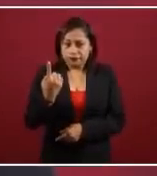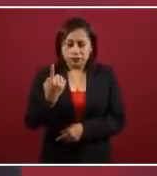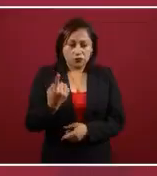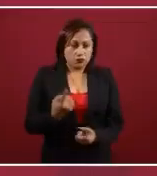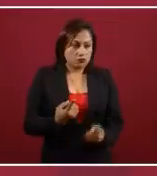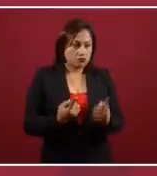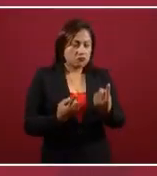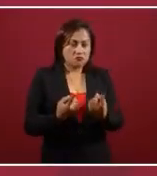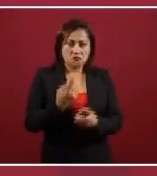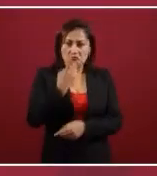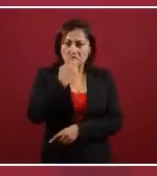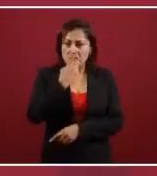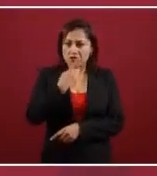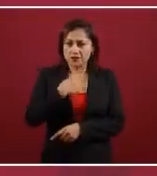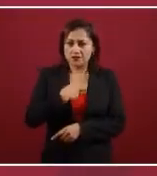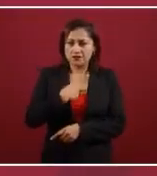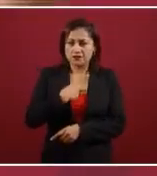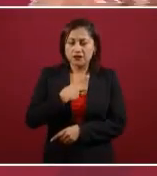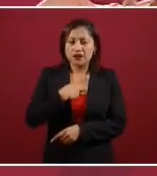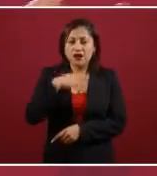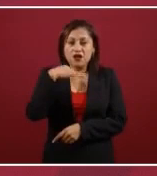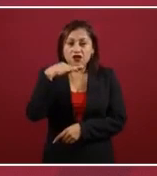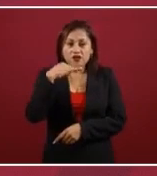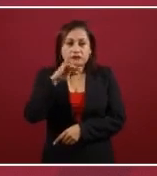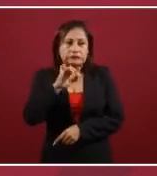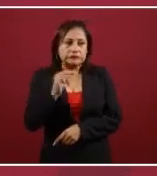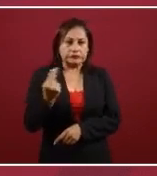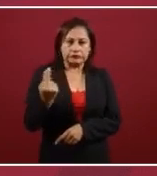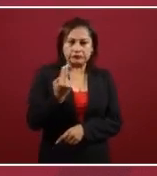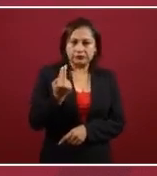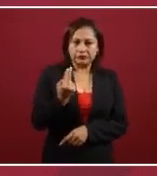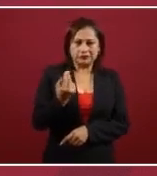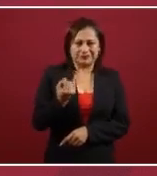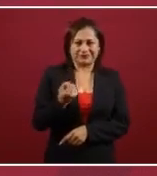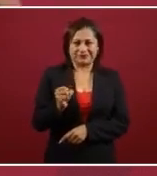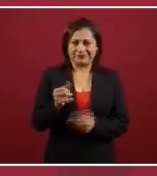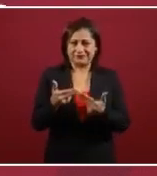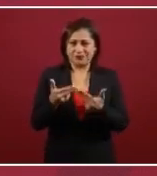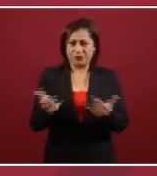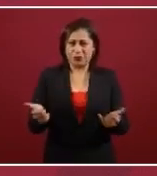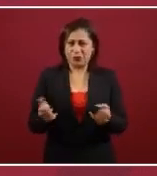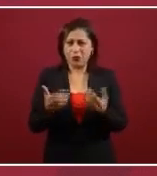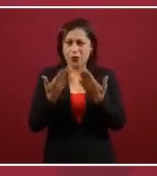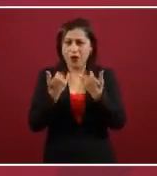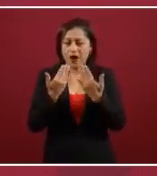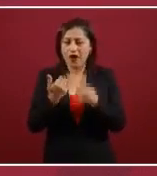que la corrupción es necesaria, porque llegó el momento,